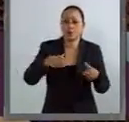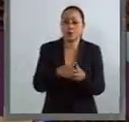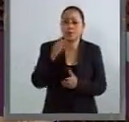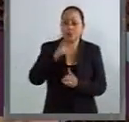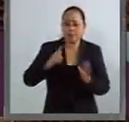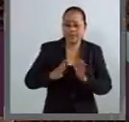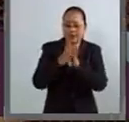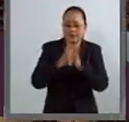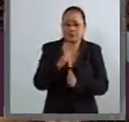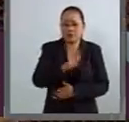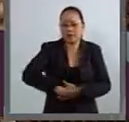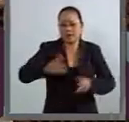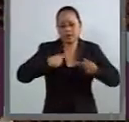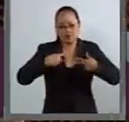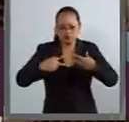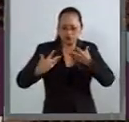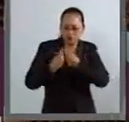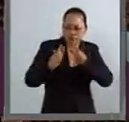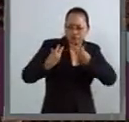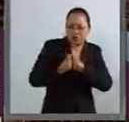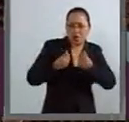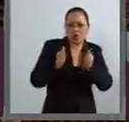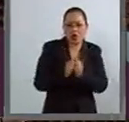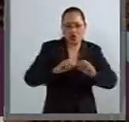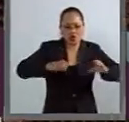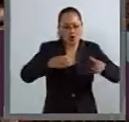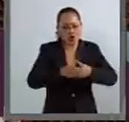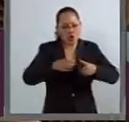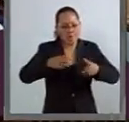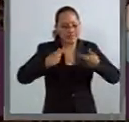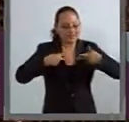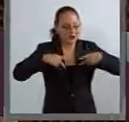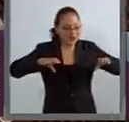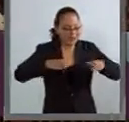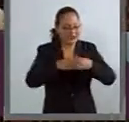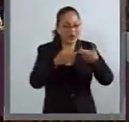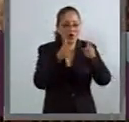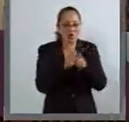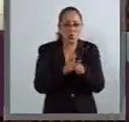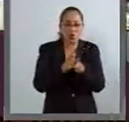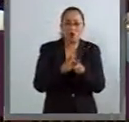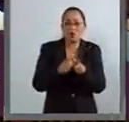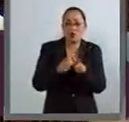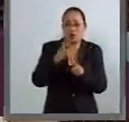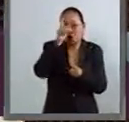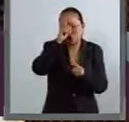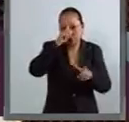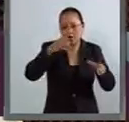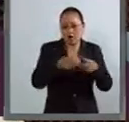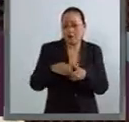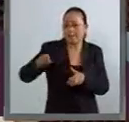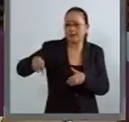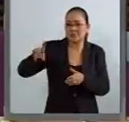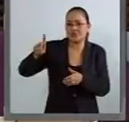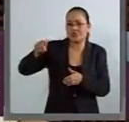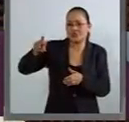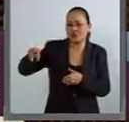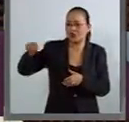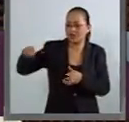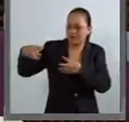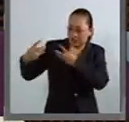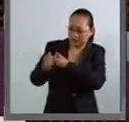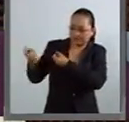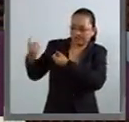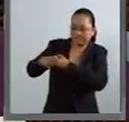participación ciudadana activa a través de un consejo ciudadano, de un consejo consultivo, y aquí el doctor Kenvir Puente forma